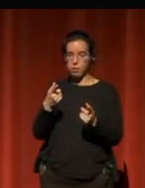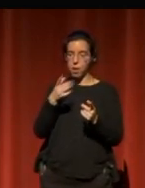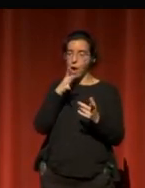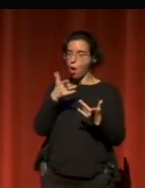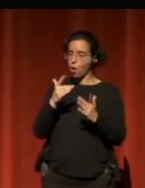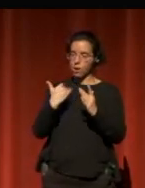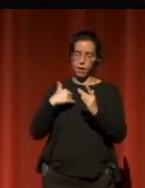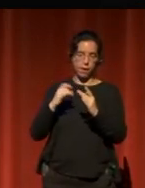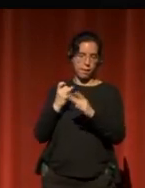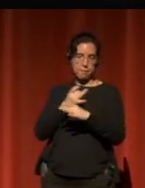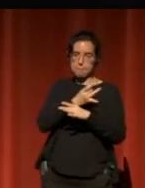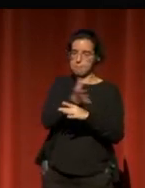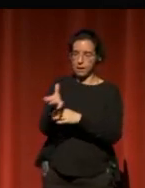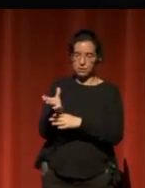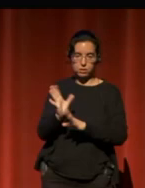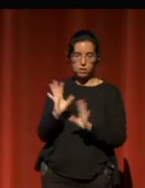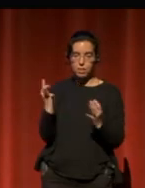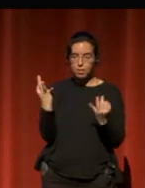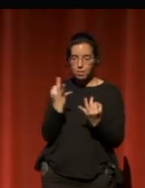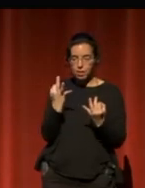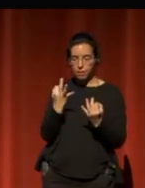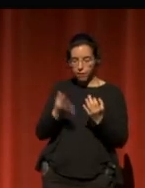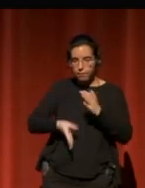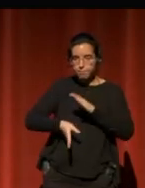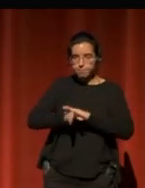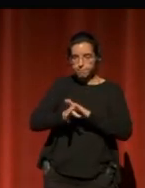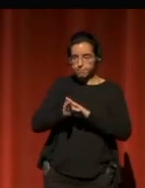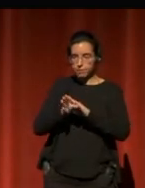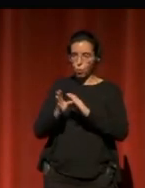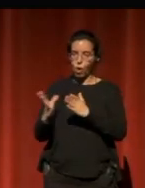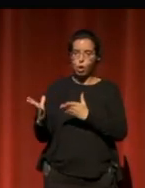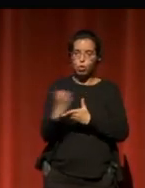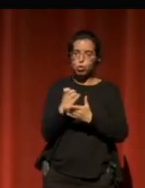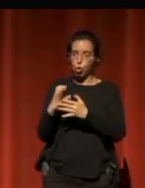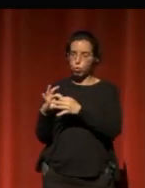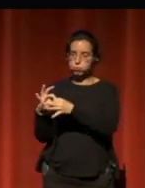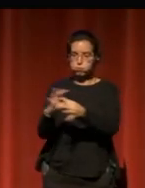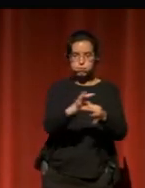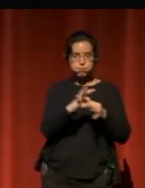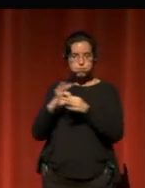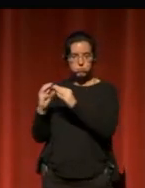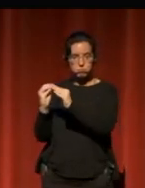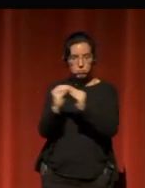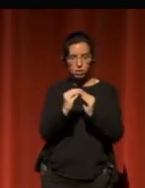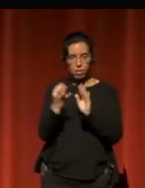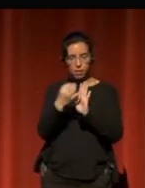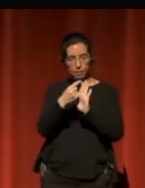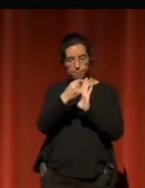superados. Necesitamos ir todos a una en establecer esos estándares